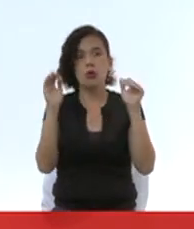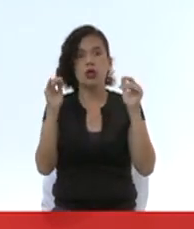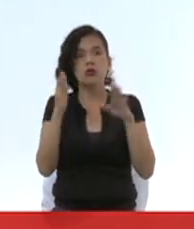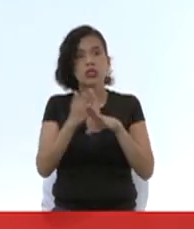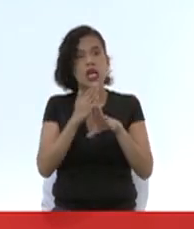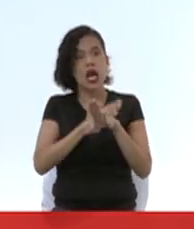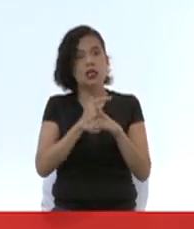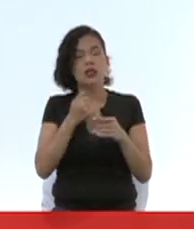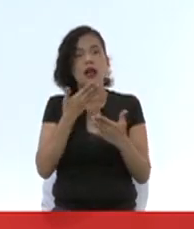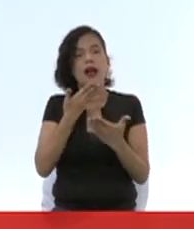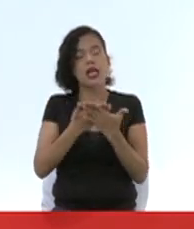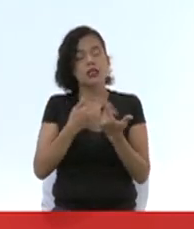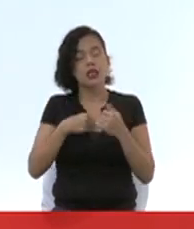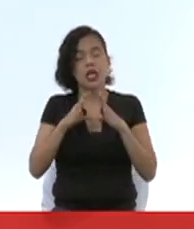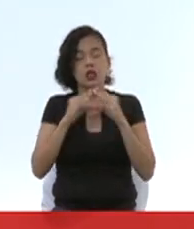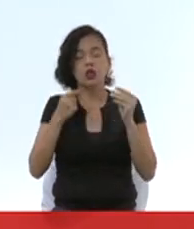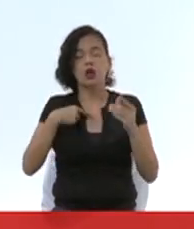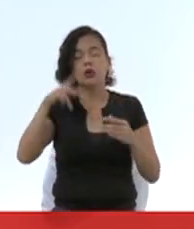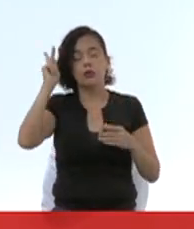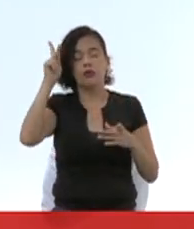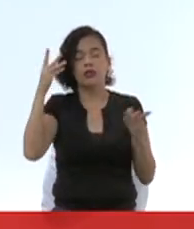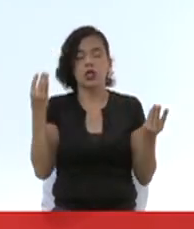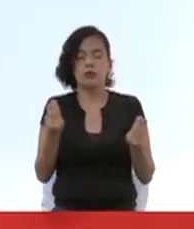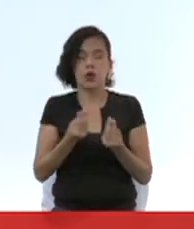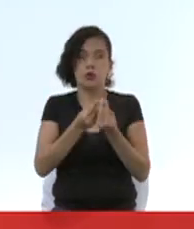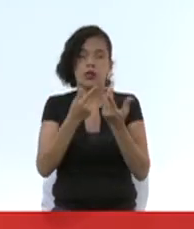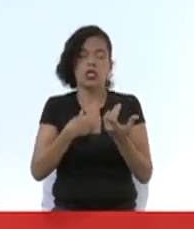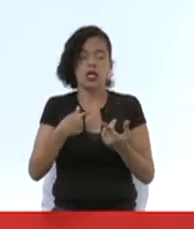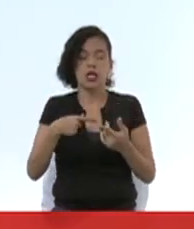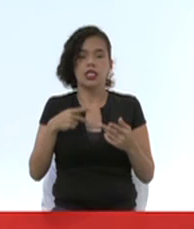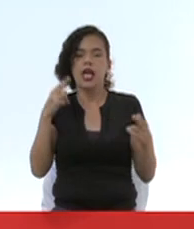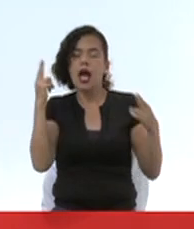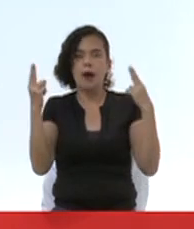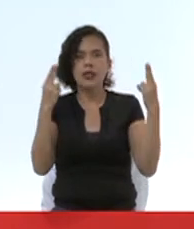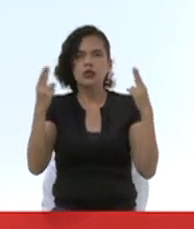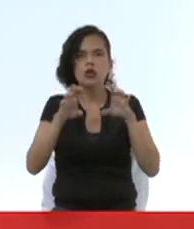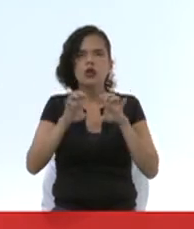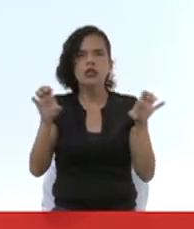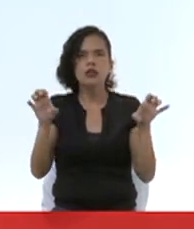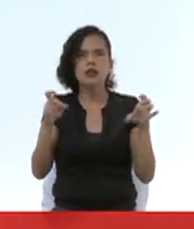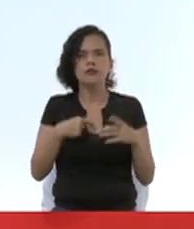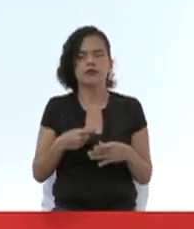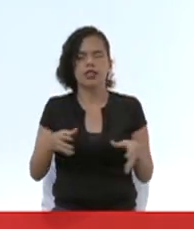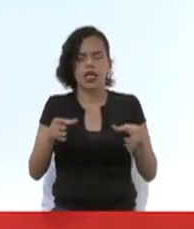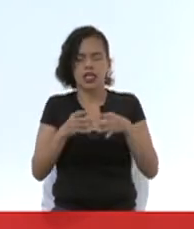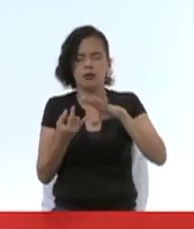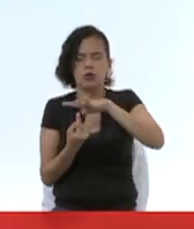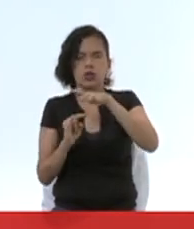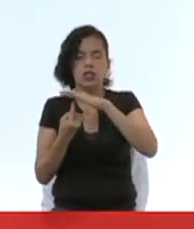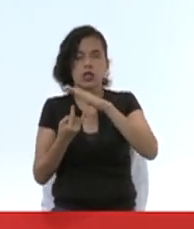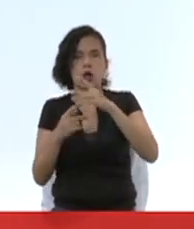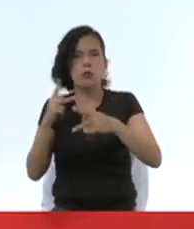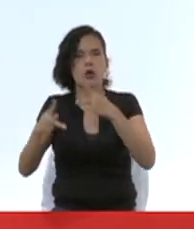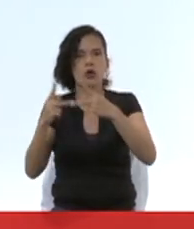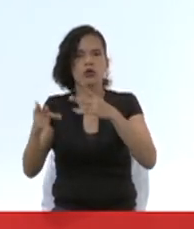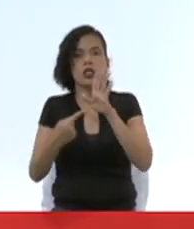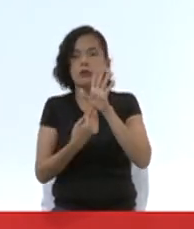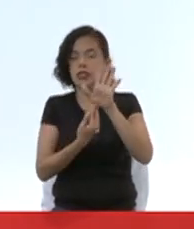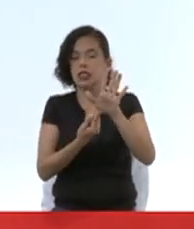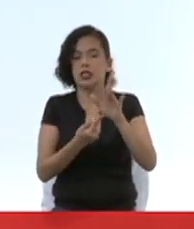antes agradecerle a los docentes por acompañarnos en esta aventura educativa, al equipo técnico, productores y